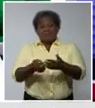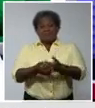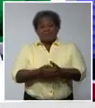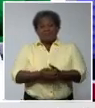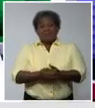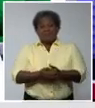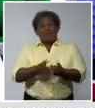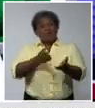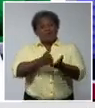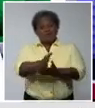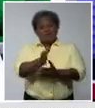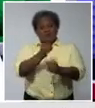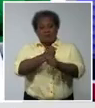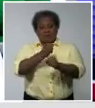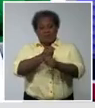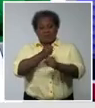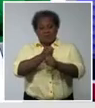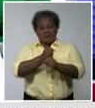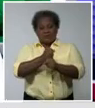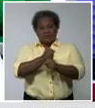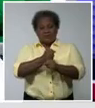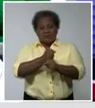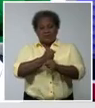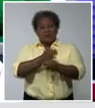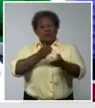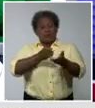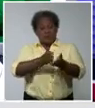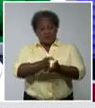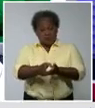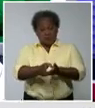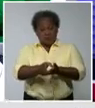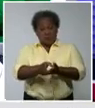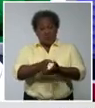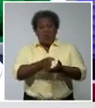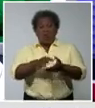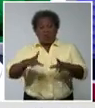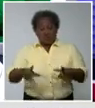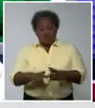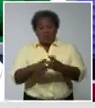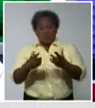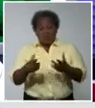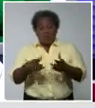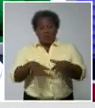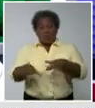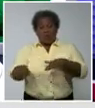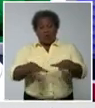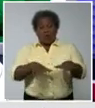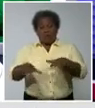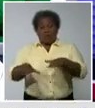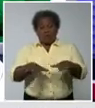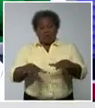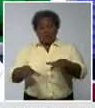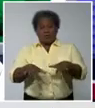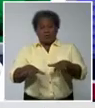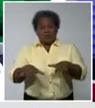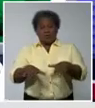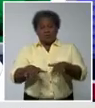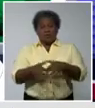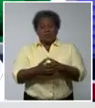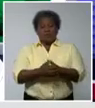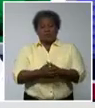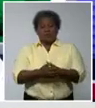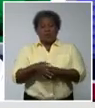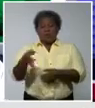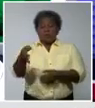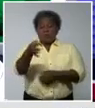Seguimos trabajando, se sigue haciendo acciones de restricción por determinados territorios,